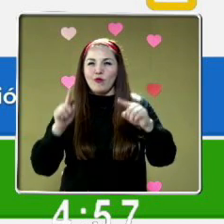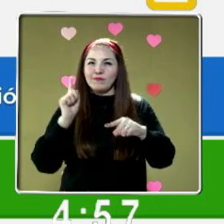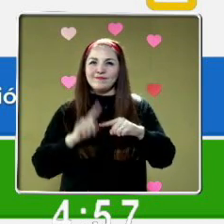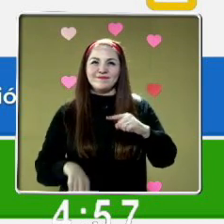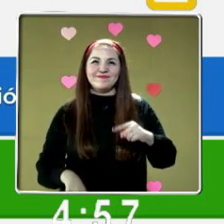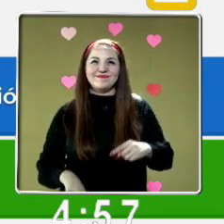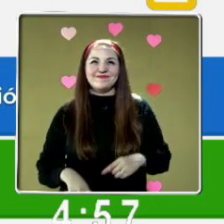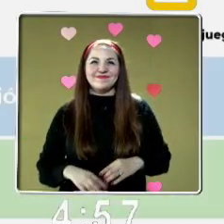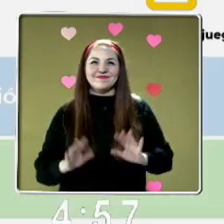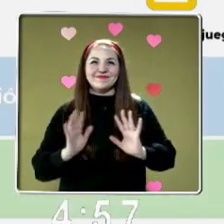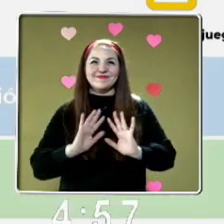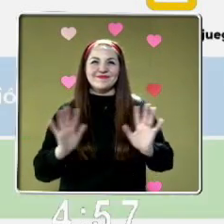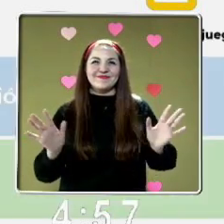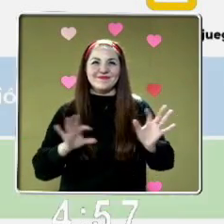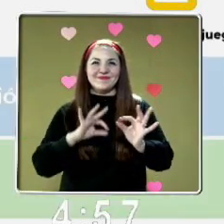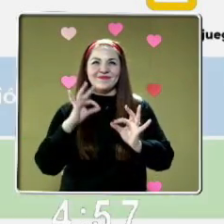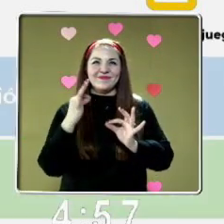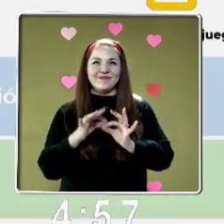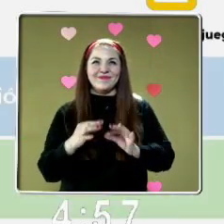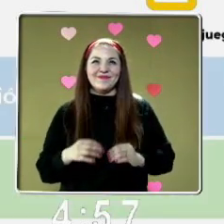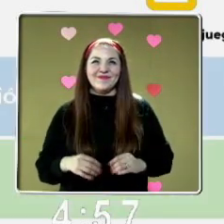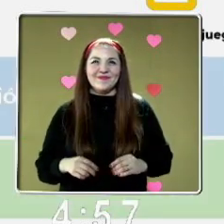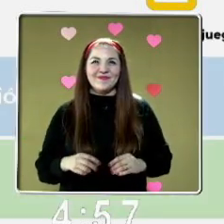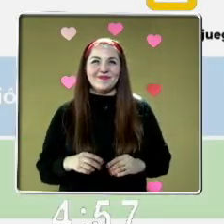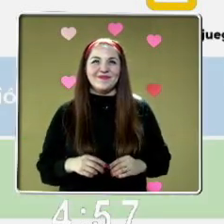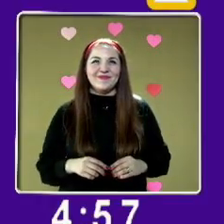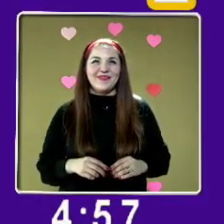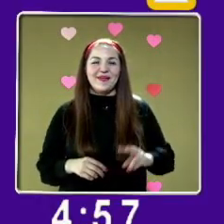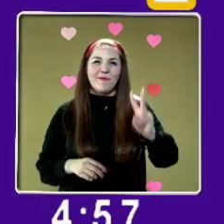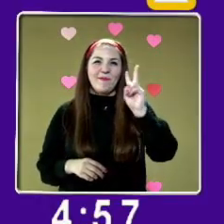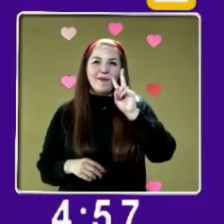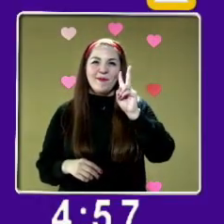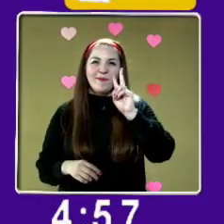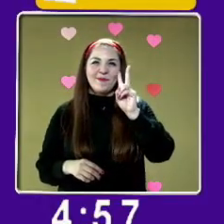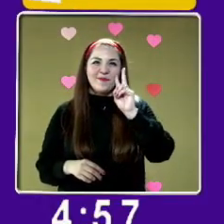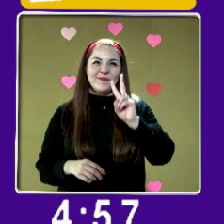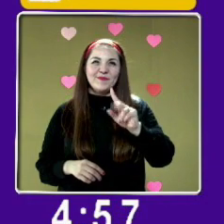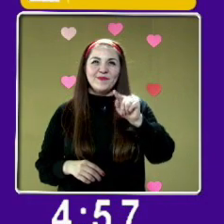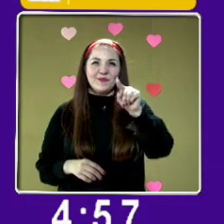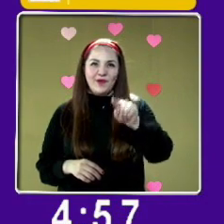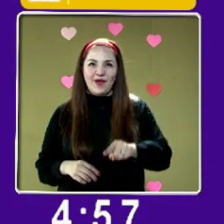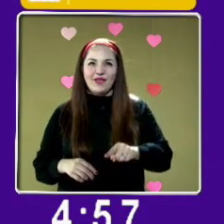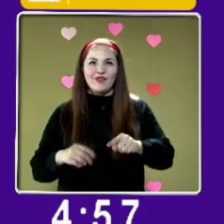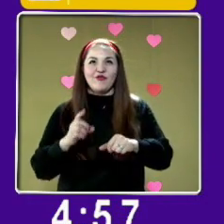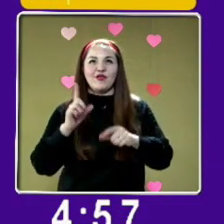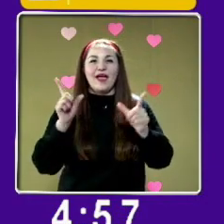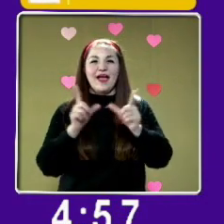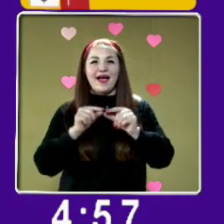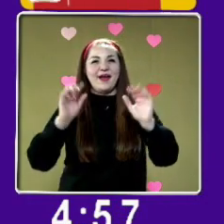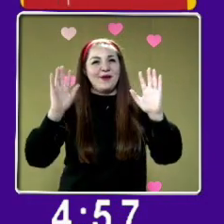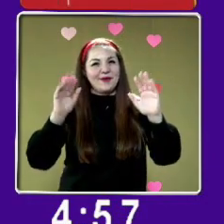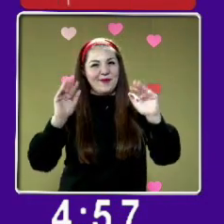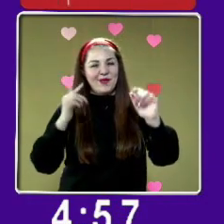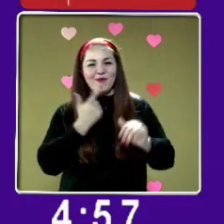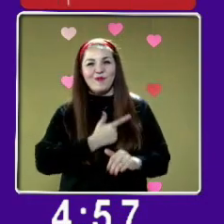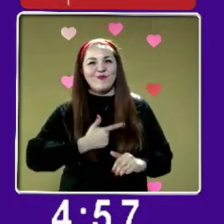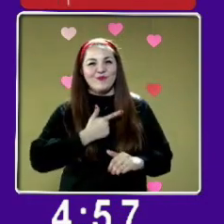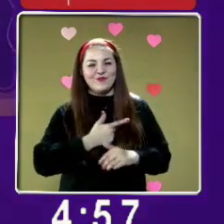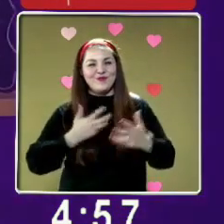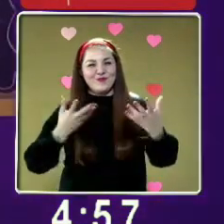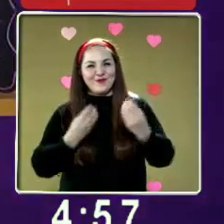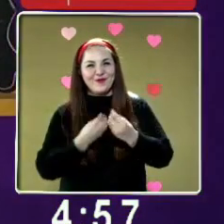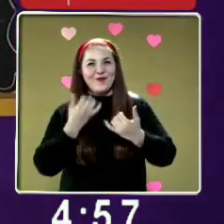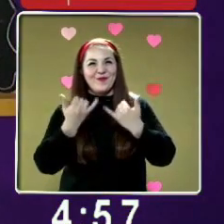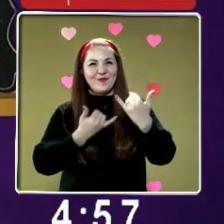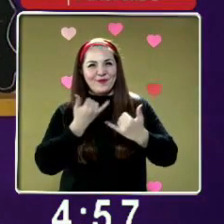3, 2, 1. Vamos a ver cómo quedó el podio, maestra. Adelante, adelante. Recuerda que con esto nos despedimos, nos dio mucho gusto estar de la mano con